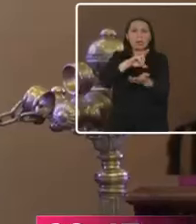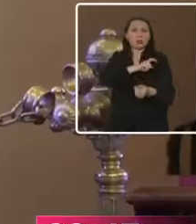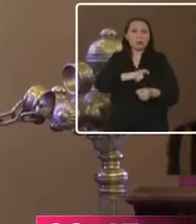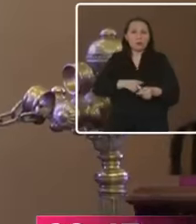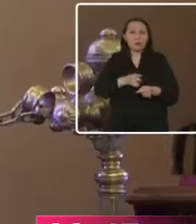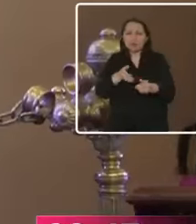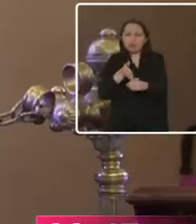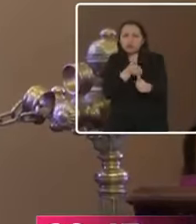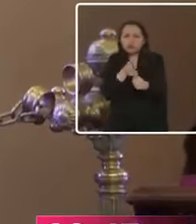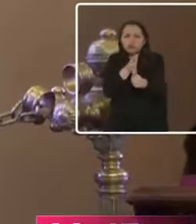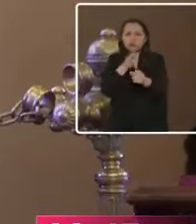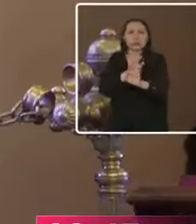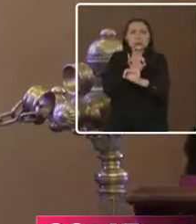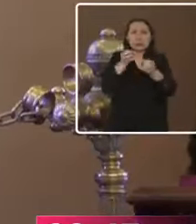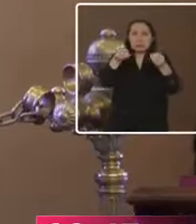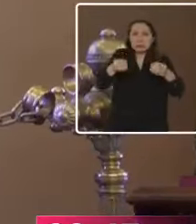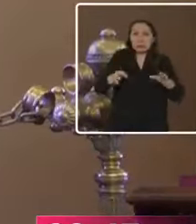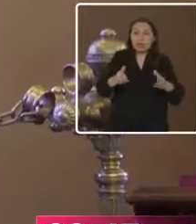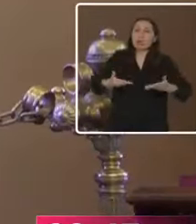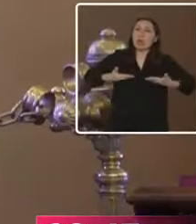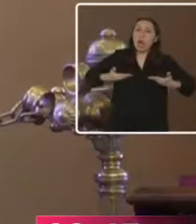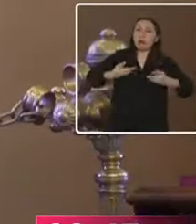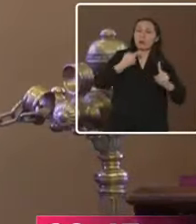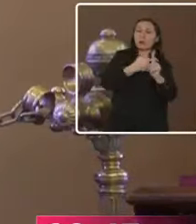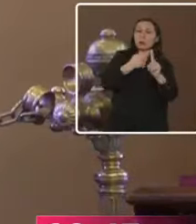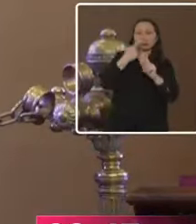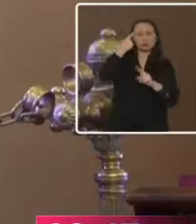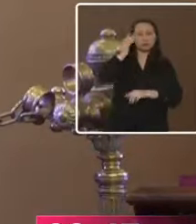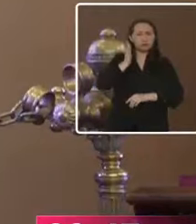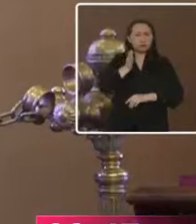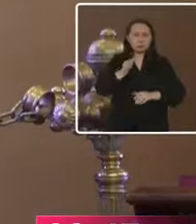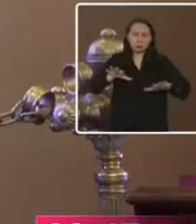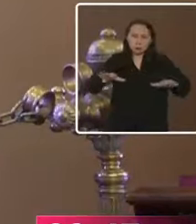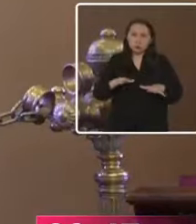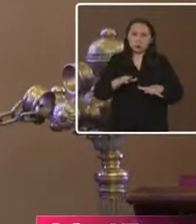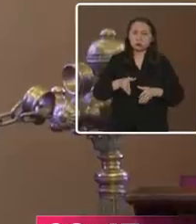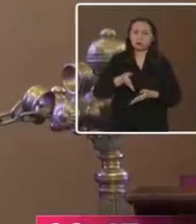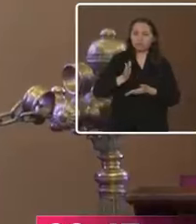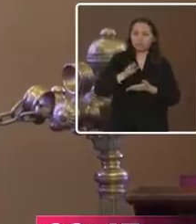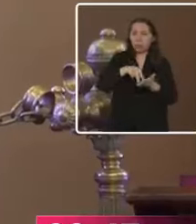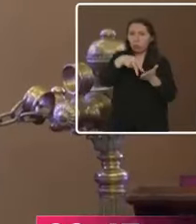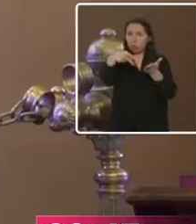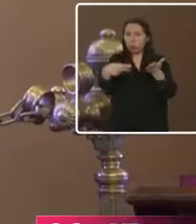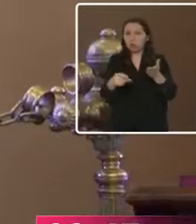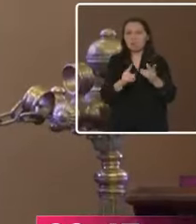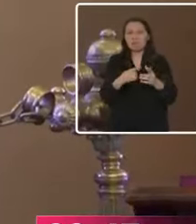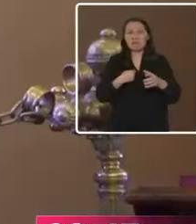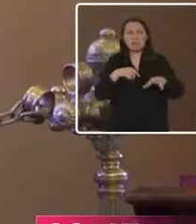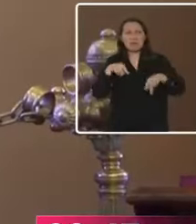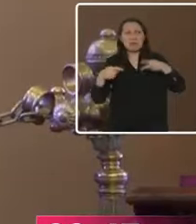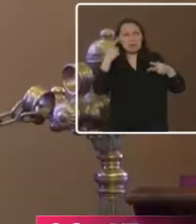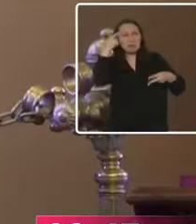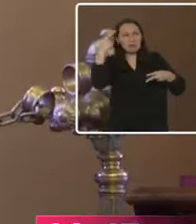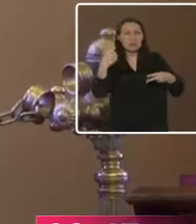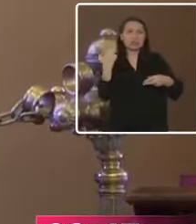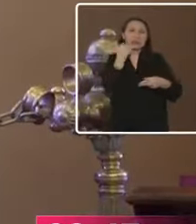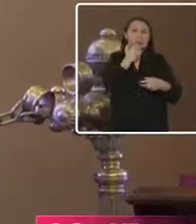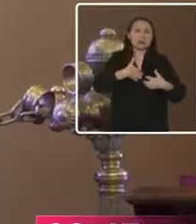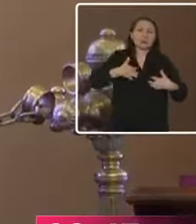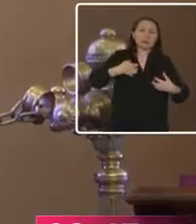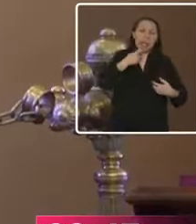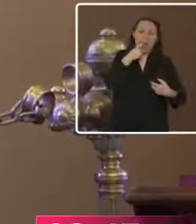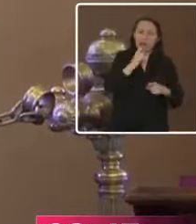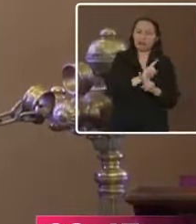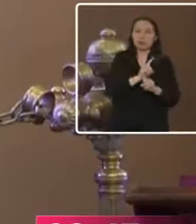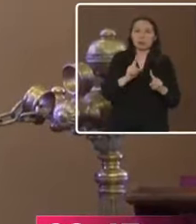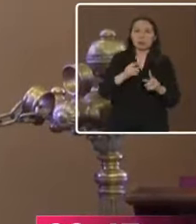gobierno, sin perder el entusiasmo y el optimismo y sin caer jamás en el rencor o el odio,